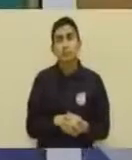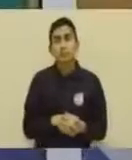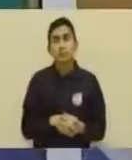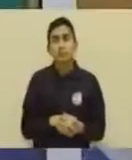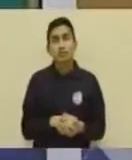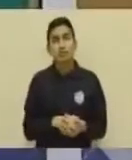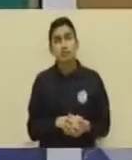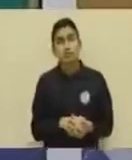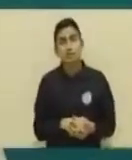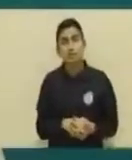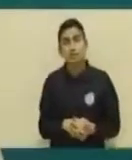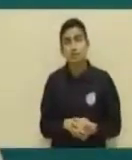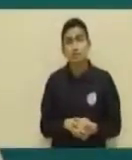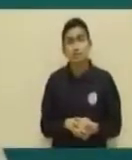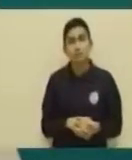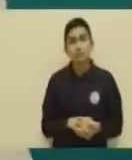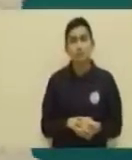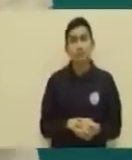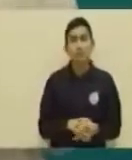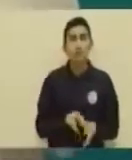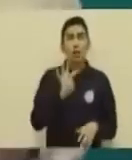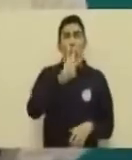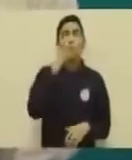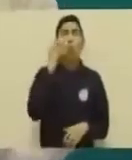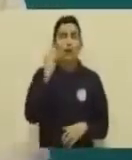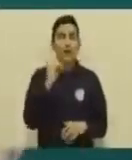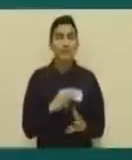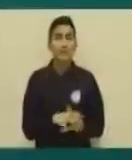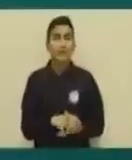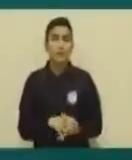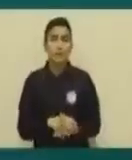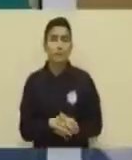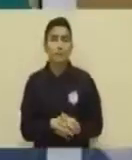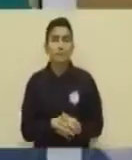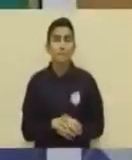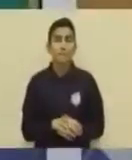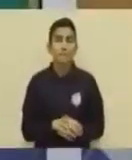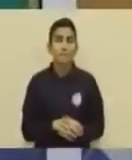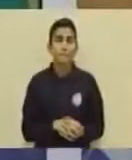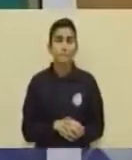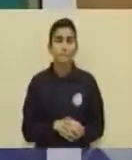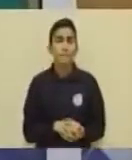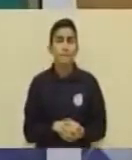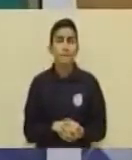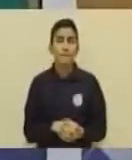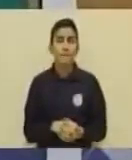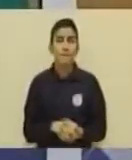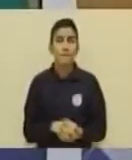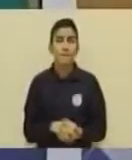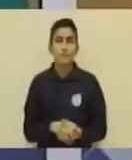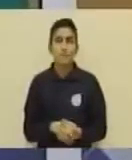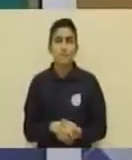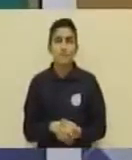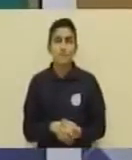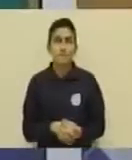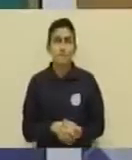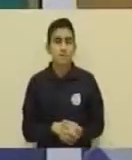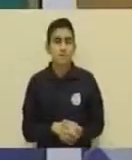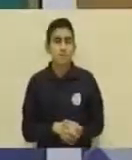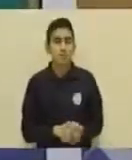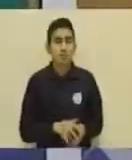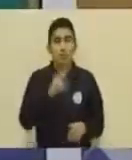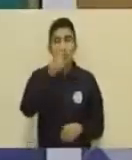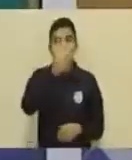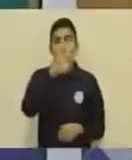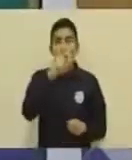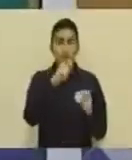es de 40. Entonces, el promedio que tenemos de nuestro primer tirador es de 40 puntos.